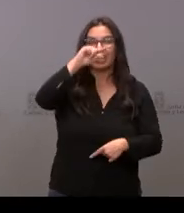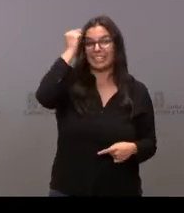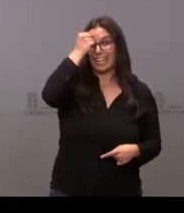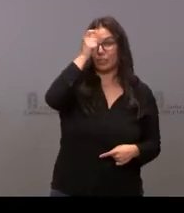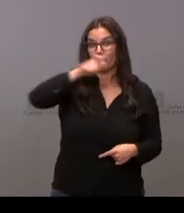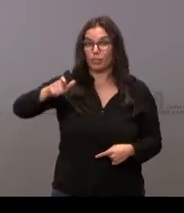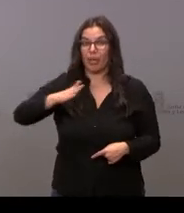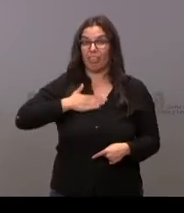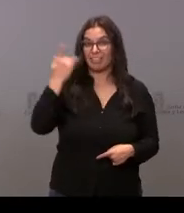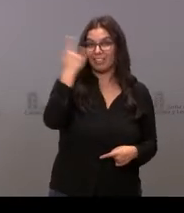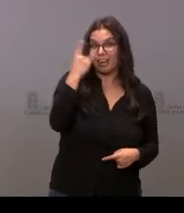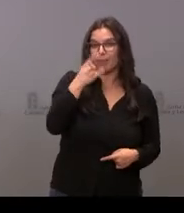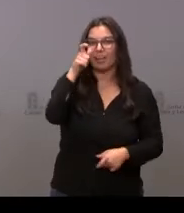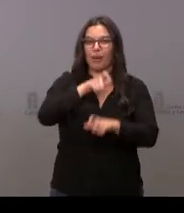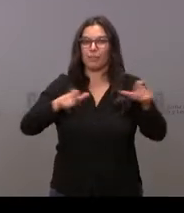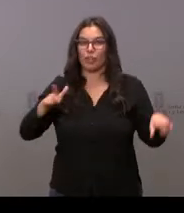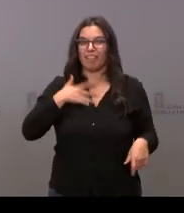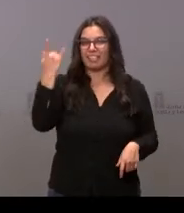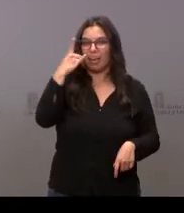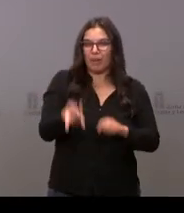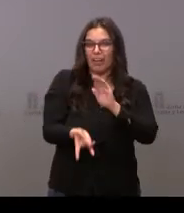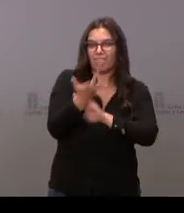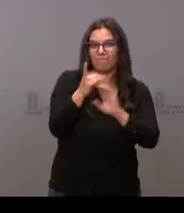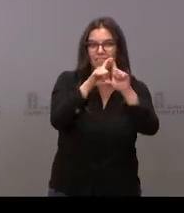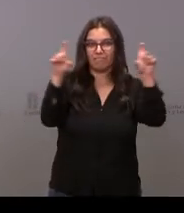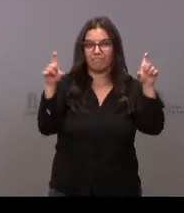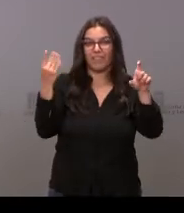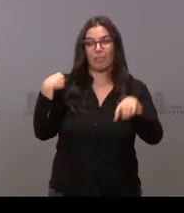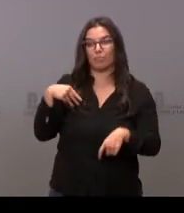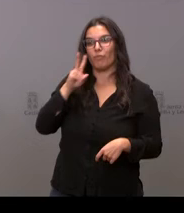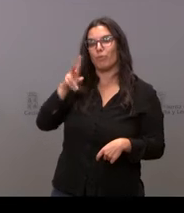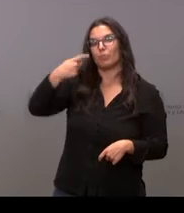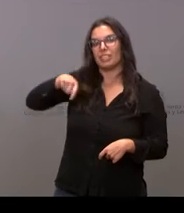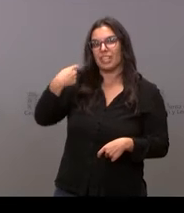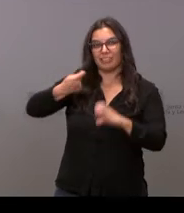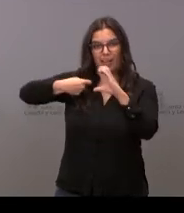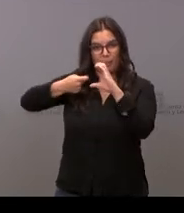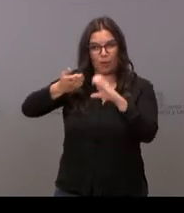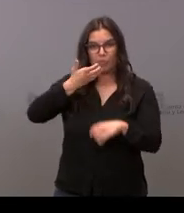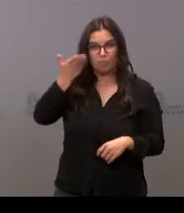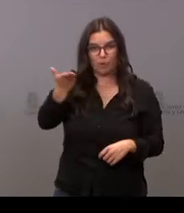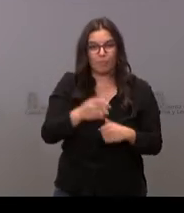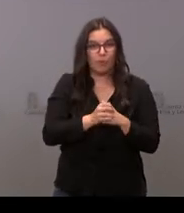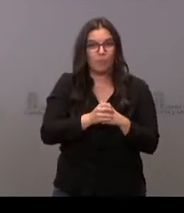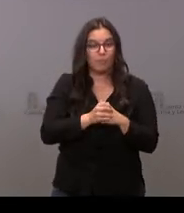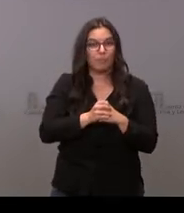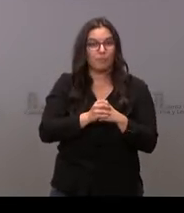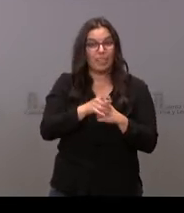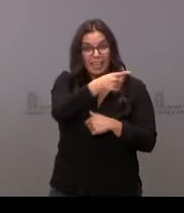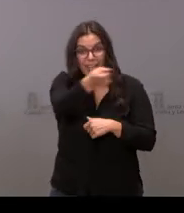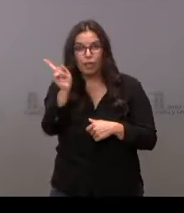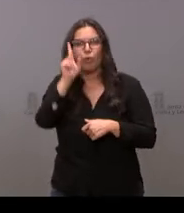salmantino los emprendedores salmantinos tenemos al presidente de la cámara de comercio van a ser los